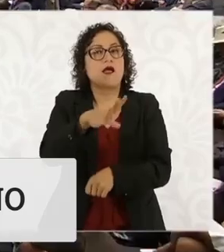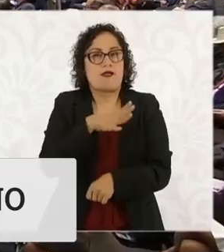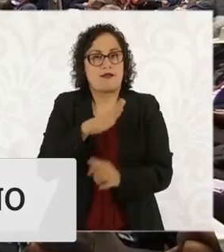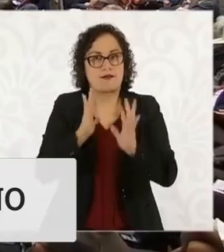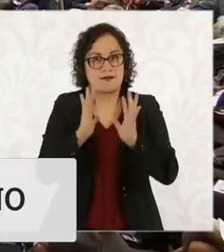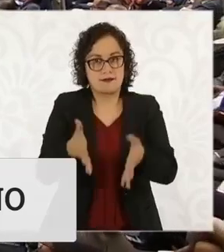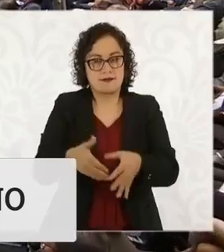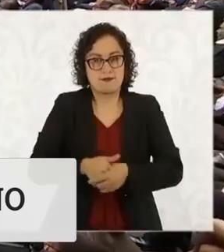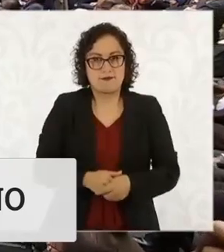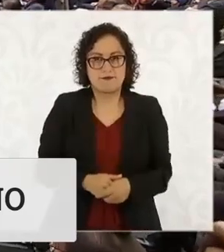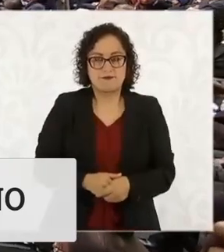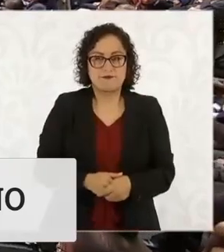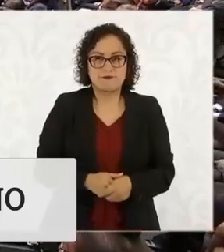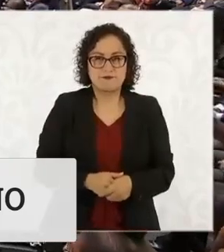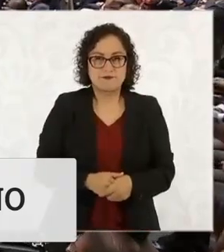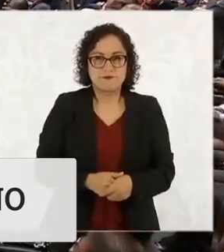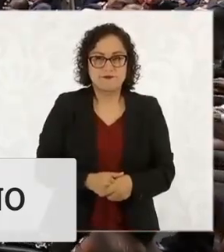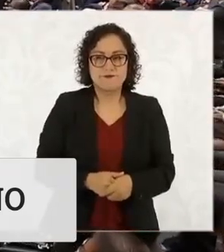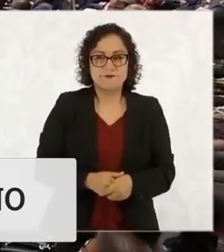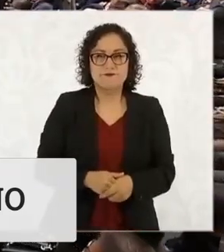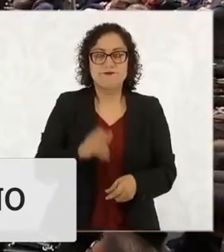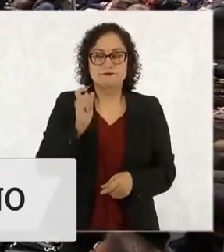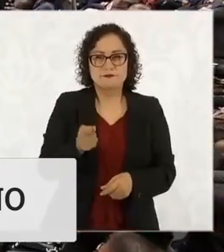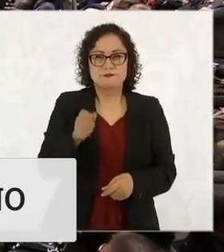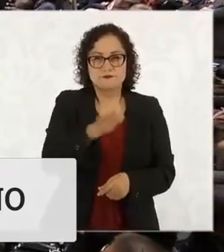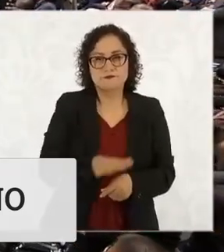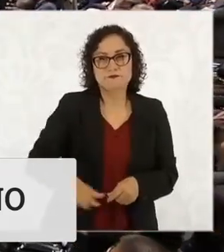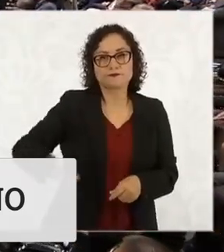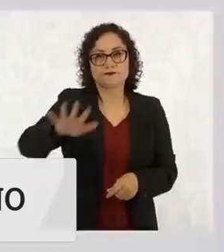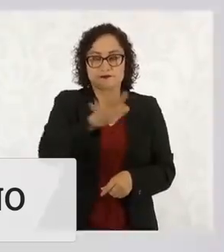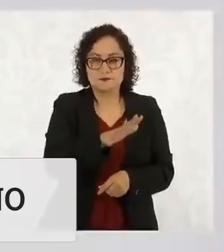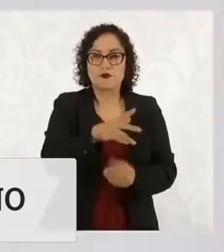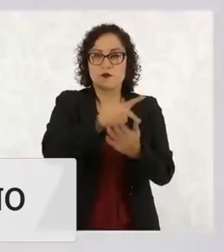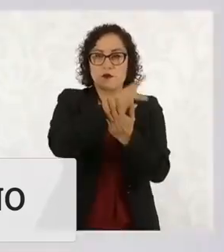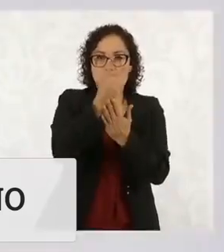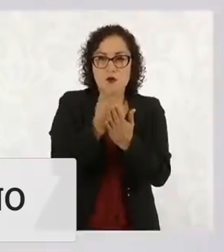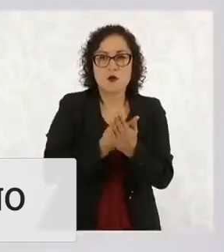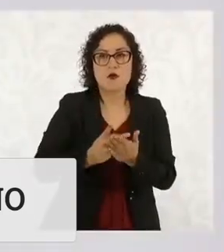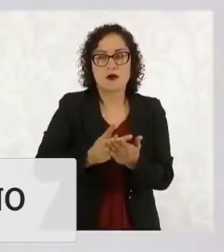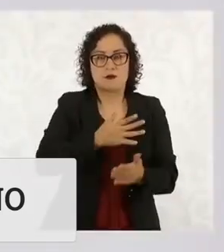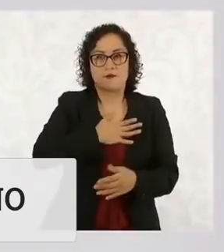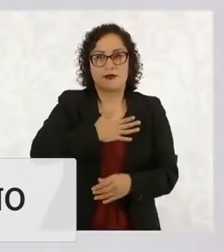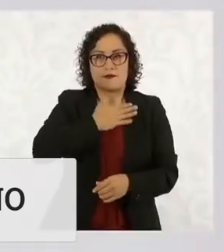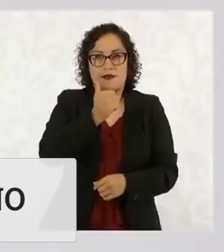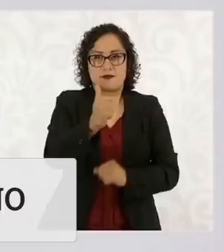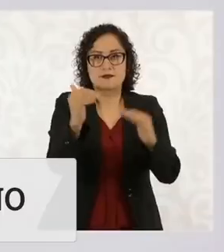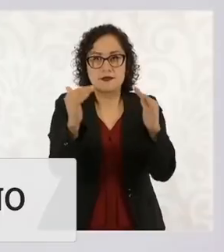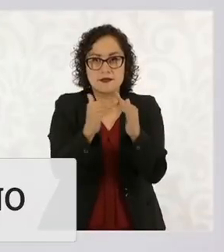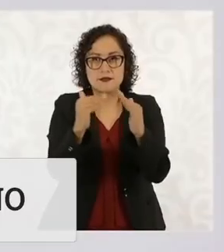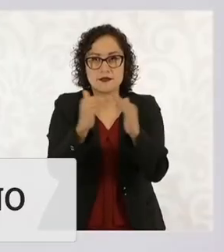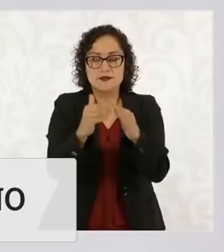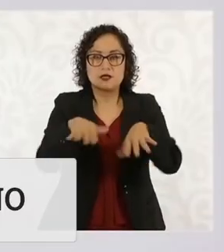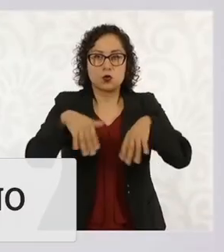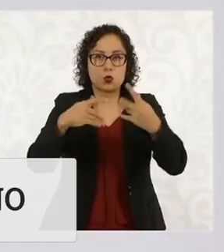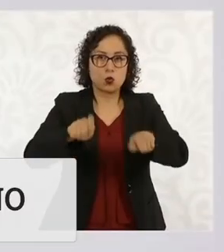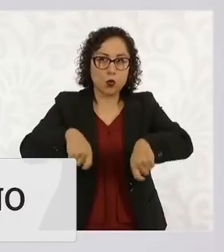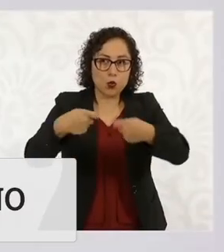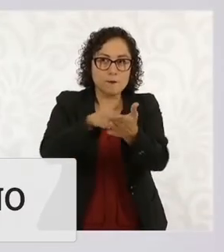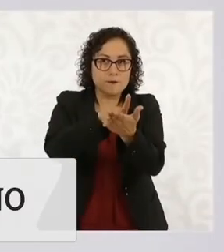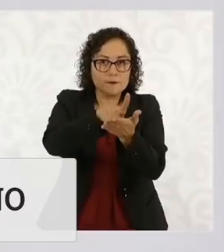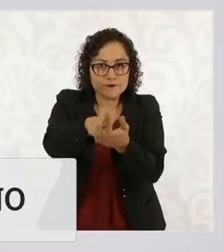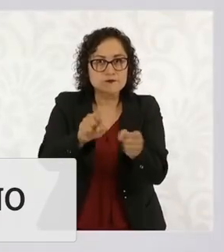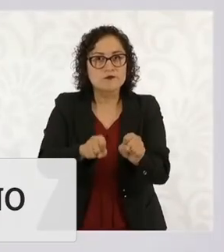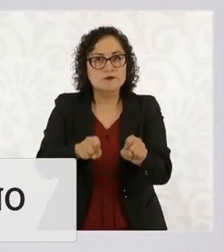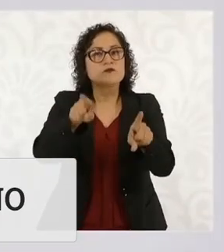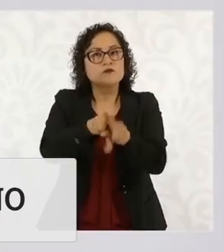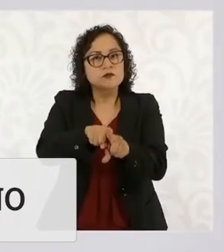beneficio. El programa de vivienda para el bienestar no solo da acceso a este derecho, también genera empleo